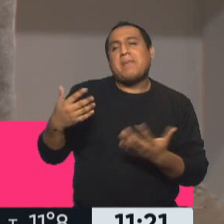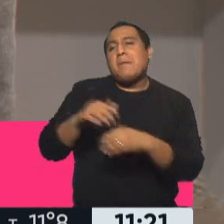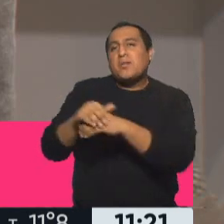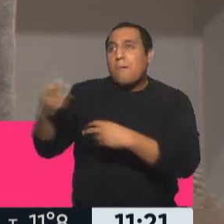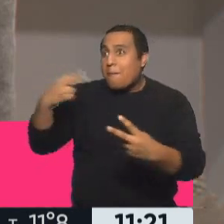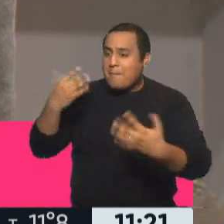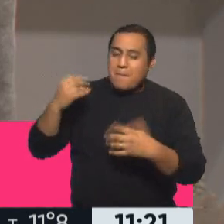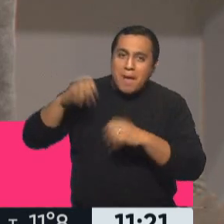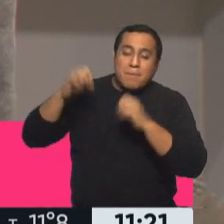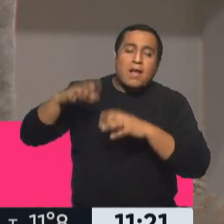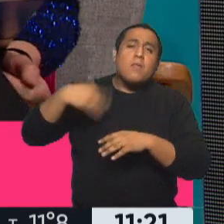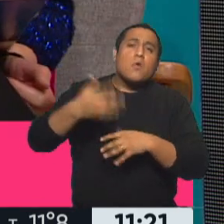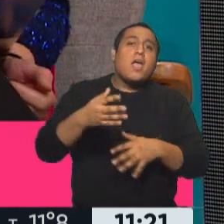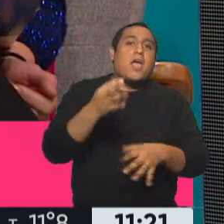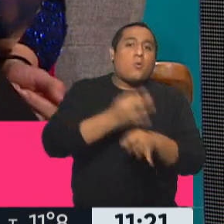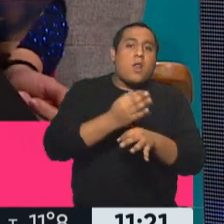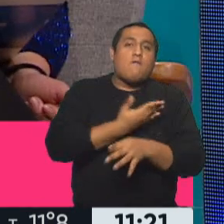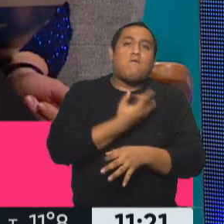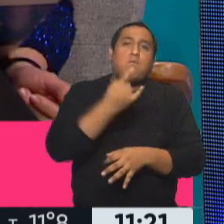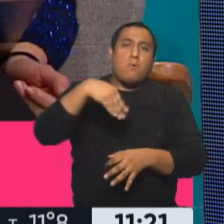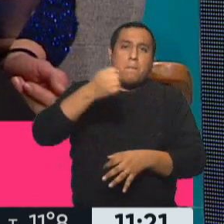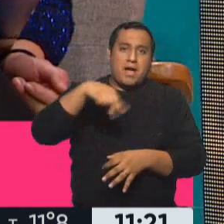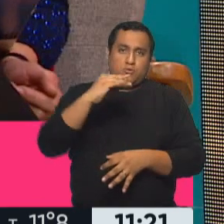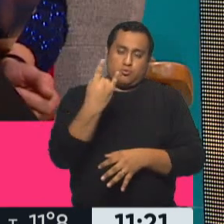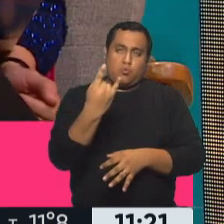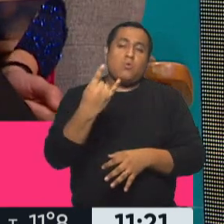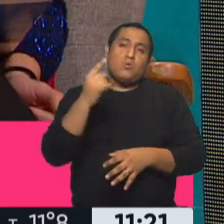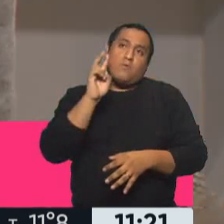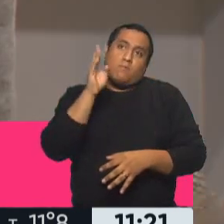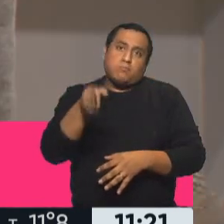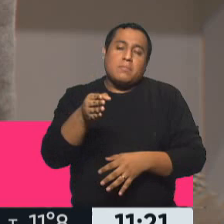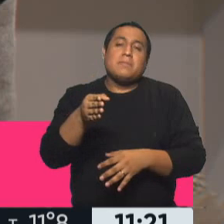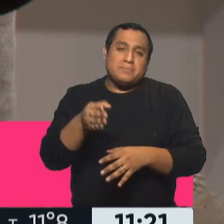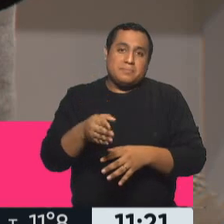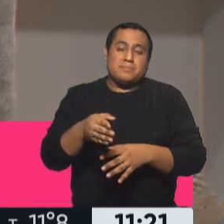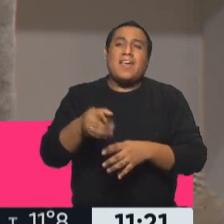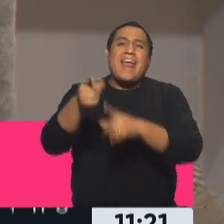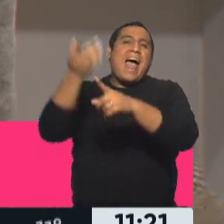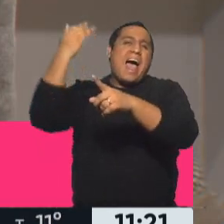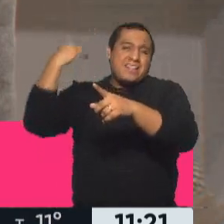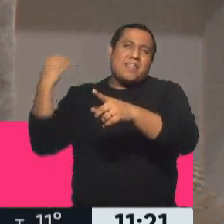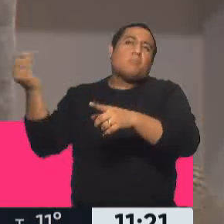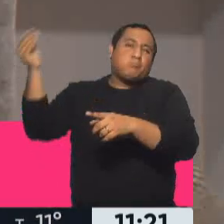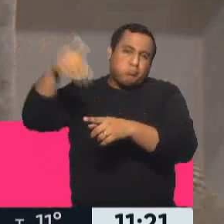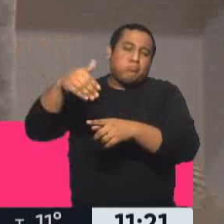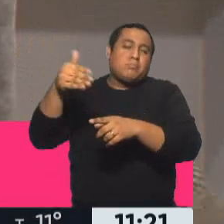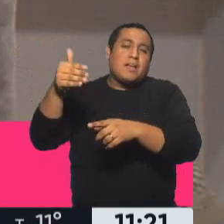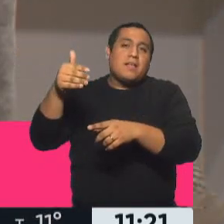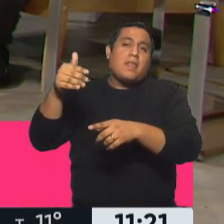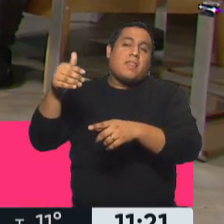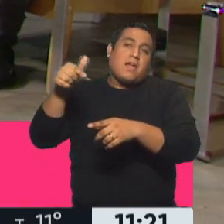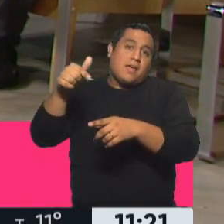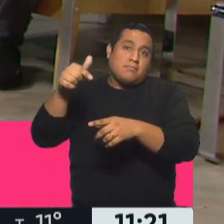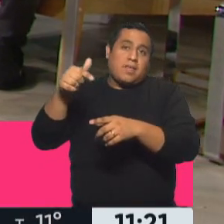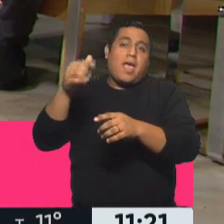encontré la escuela de Fu Manchu, que murió hace mucho, o sea, antes que yo naciera, pero vino a vivir a la Argentina, puso desde muy joven, se casó con